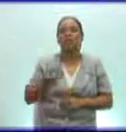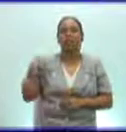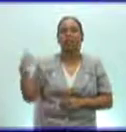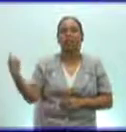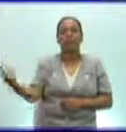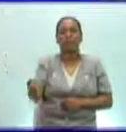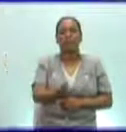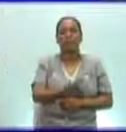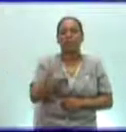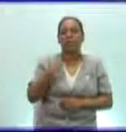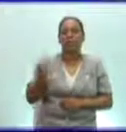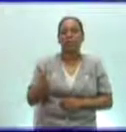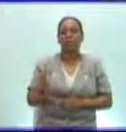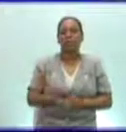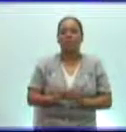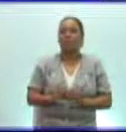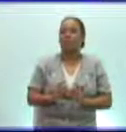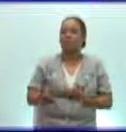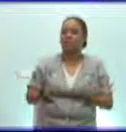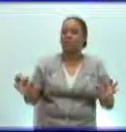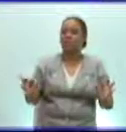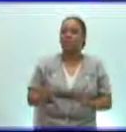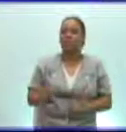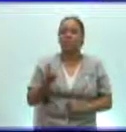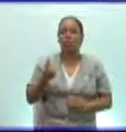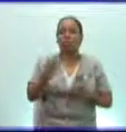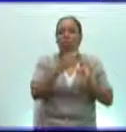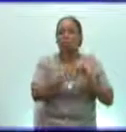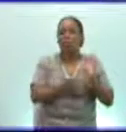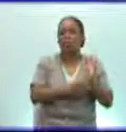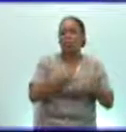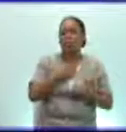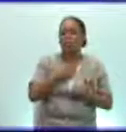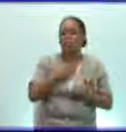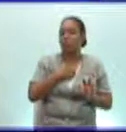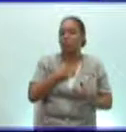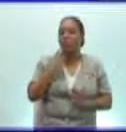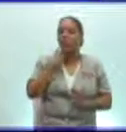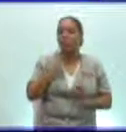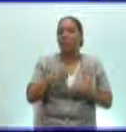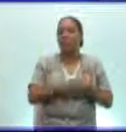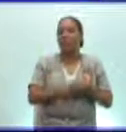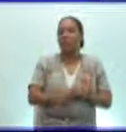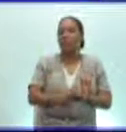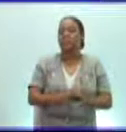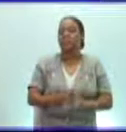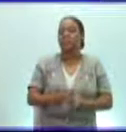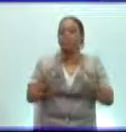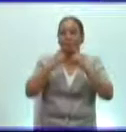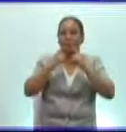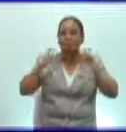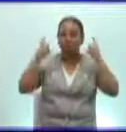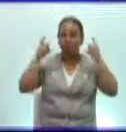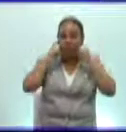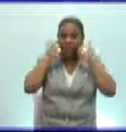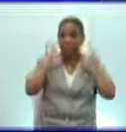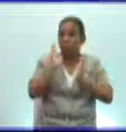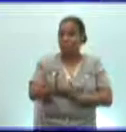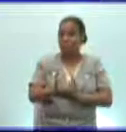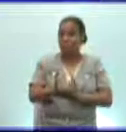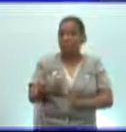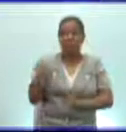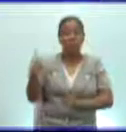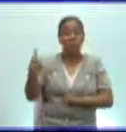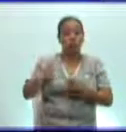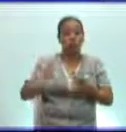Y sencillamente, una de las medidas que debemos tener presente es el uso del nasobuco constantemente en todas